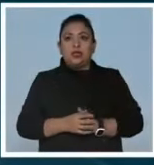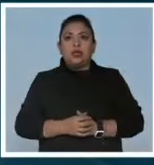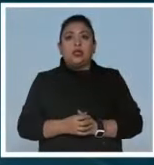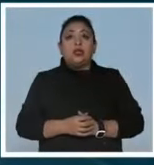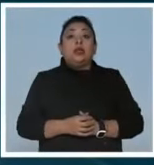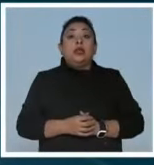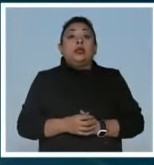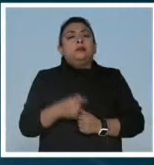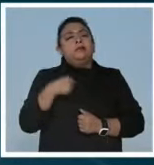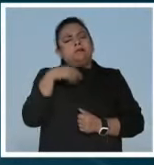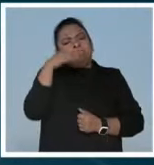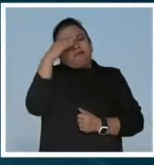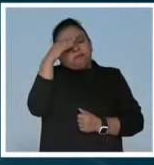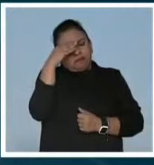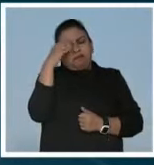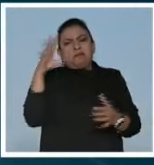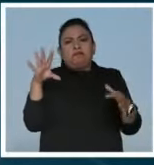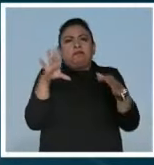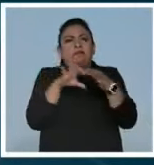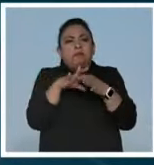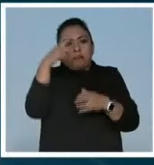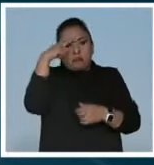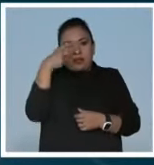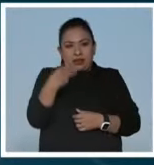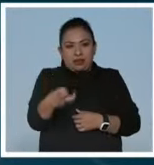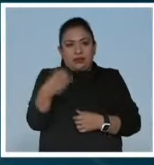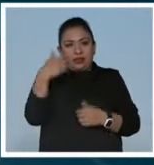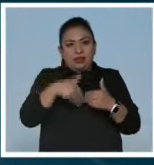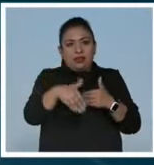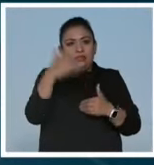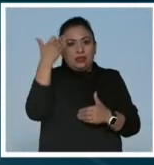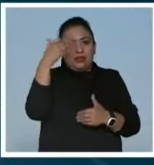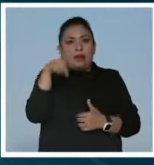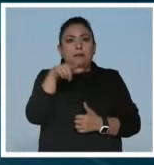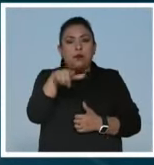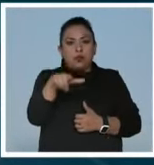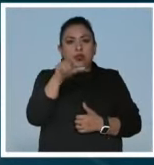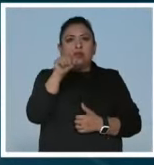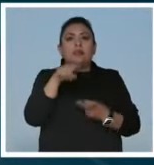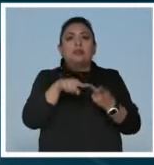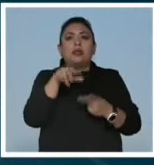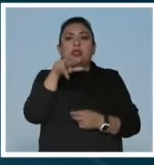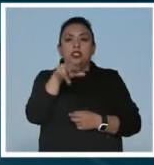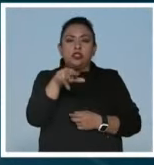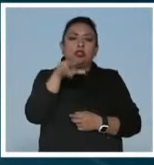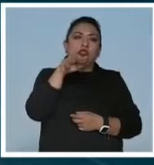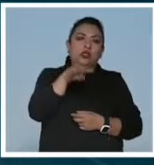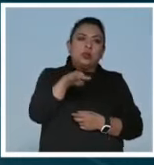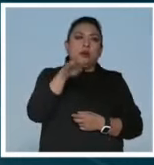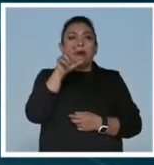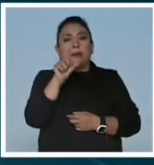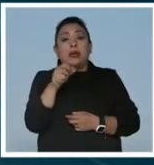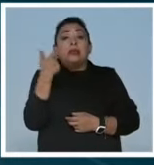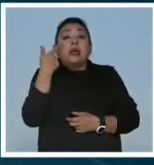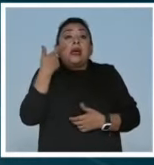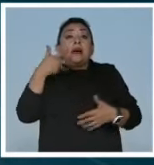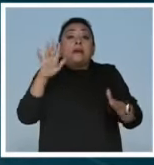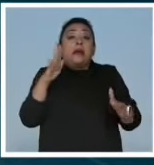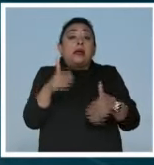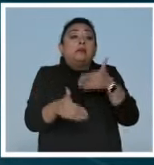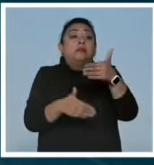colisionador. Estamos pensando en que sea una alianza para esta temporada 17 y para la 18, la 19, la 20, y a ver hasta